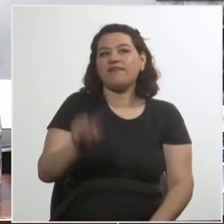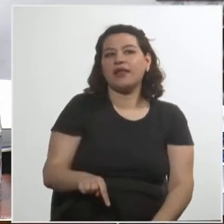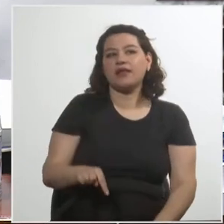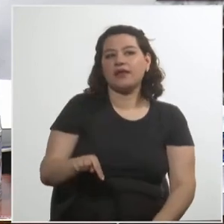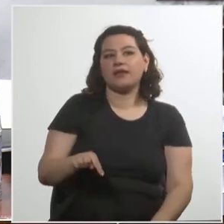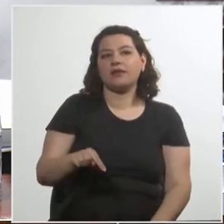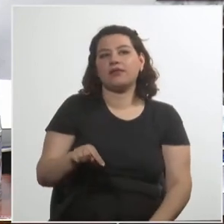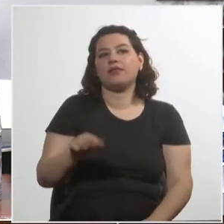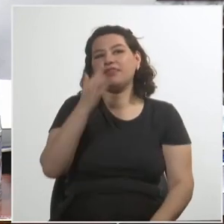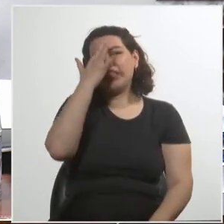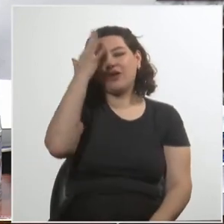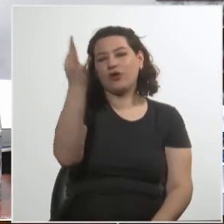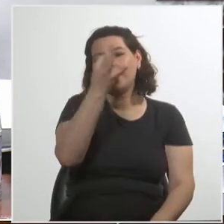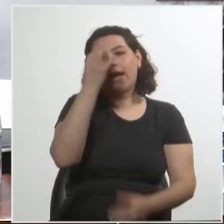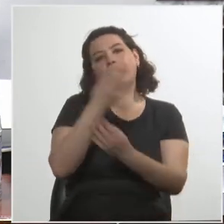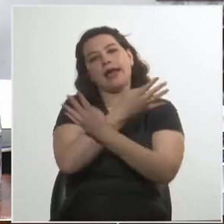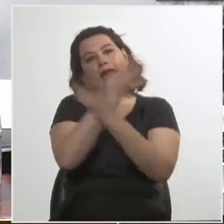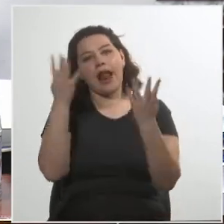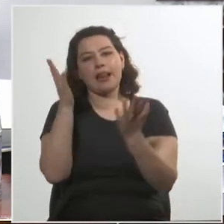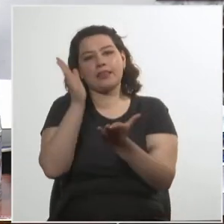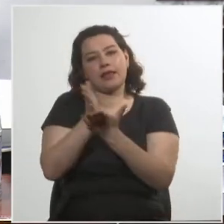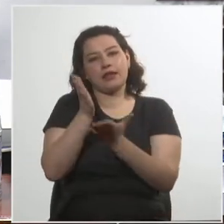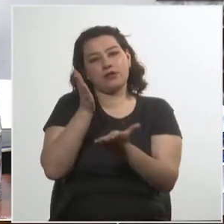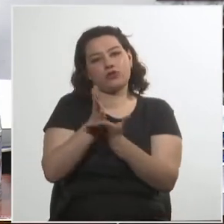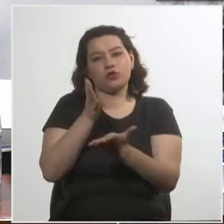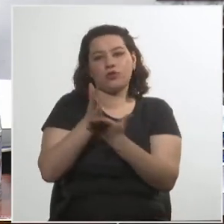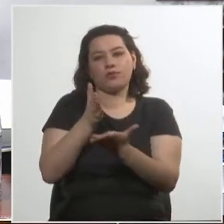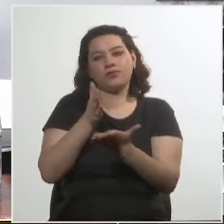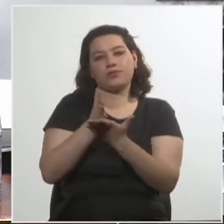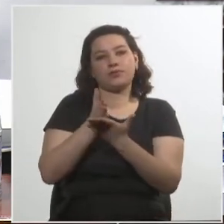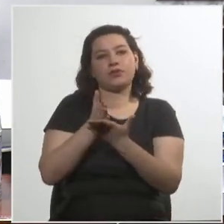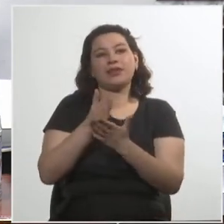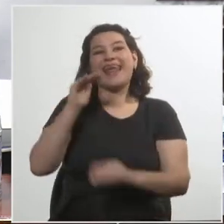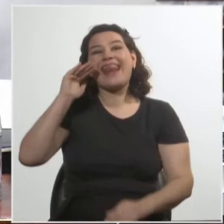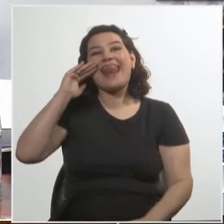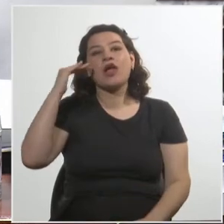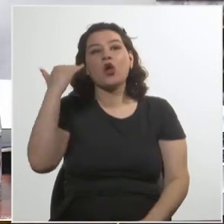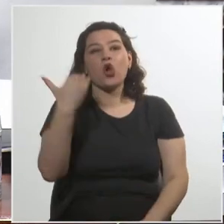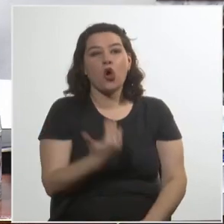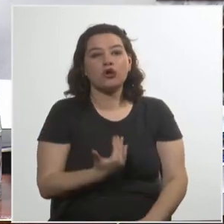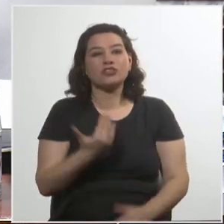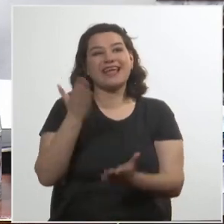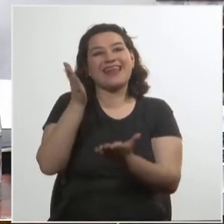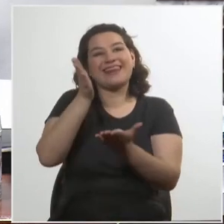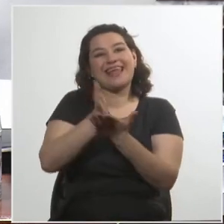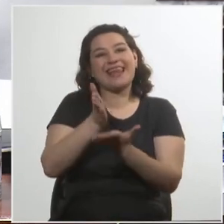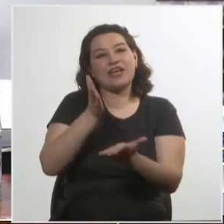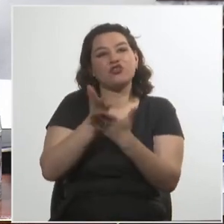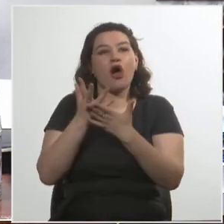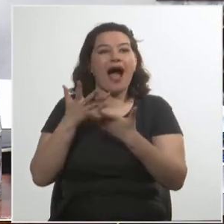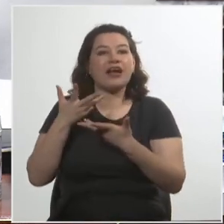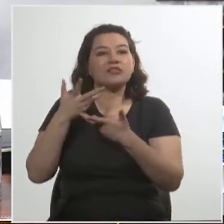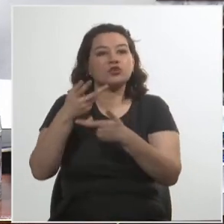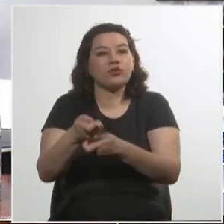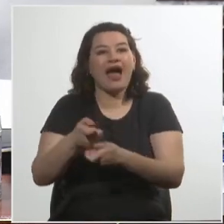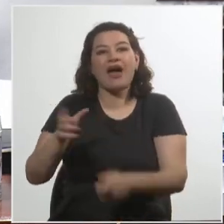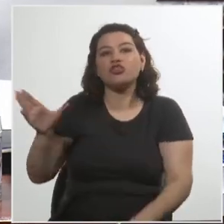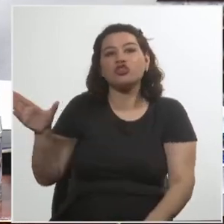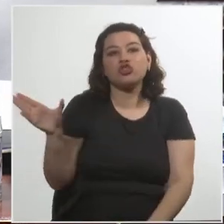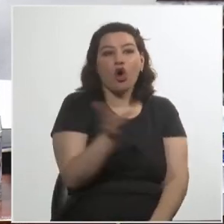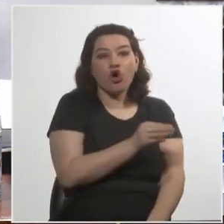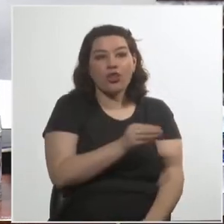de la teoría general del derecho la reparación por los daños no reconoce ese el derecho a la reparación de todas